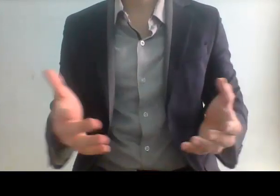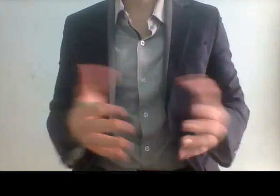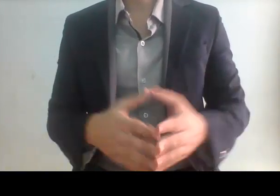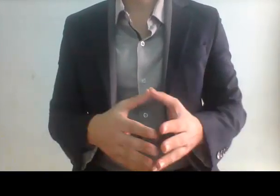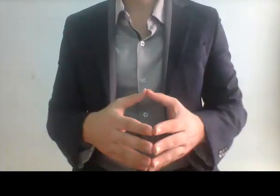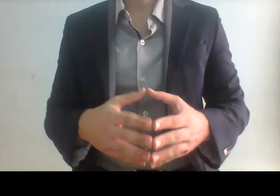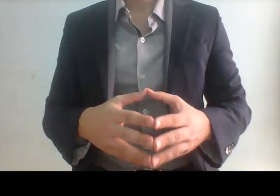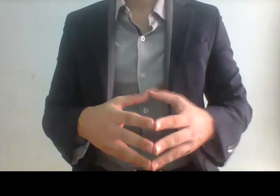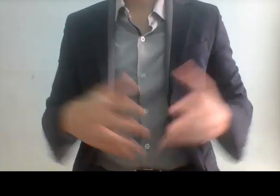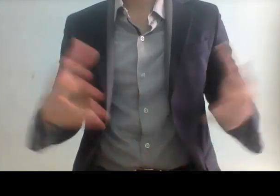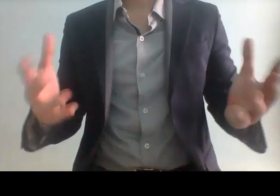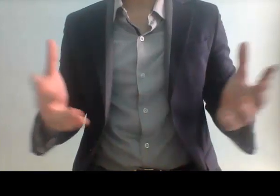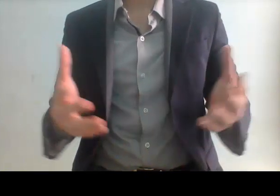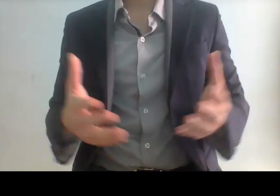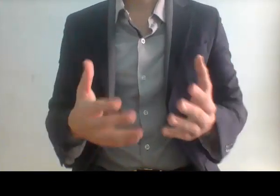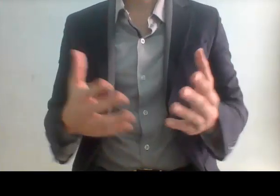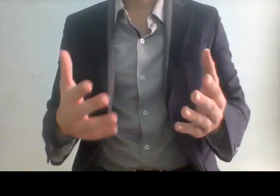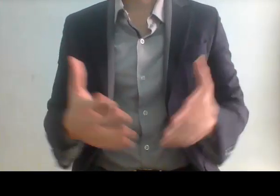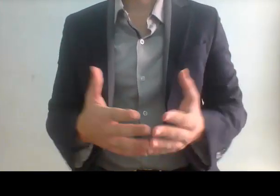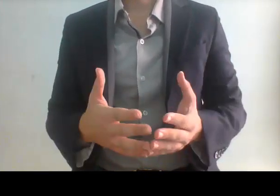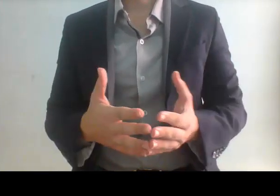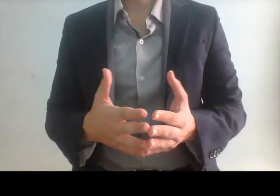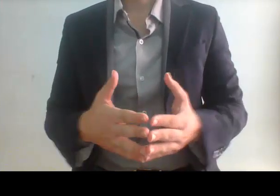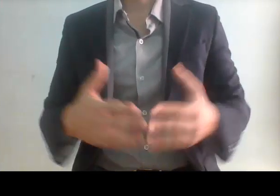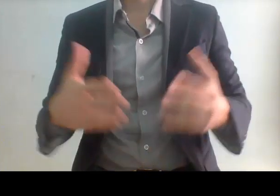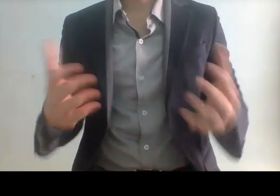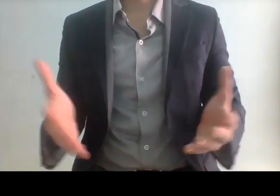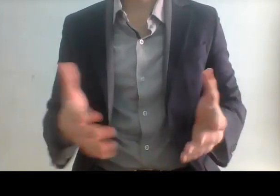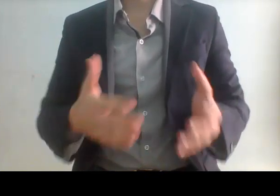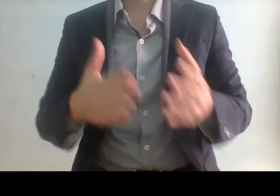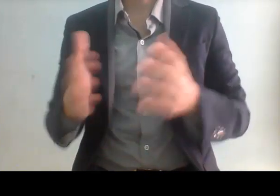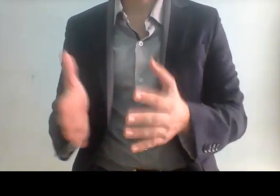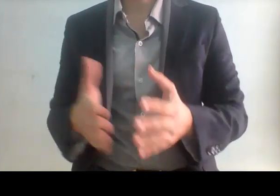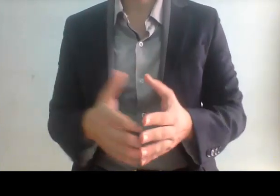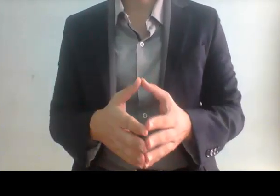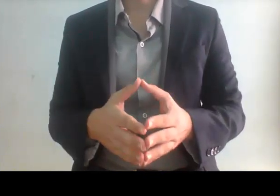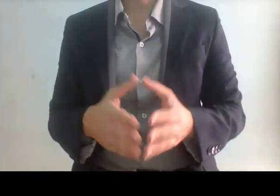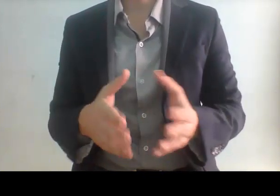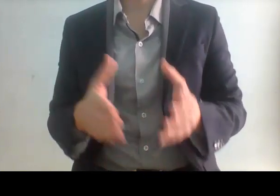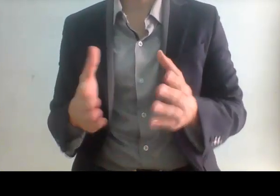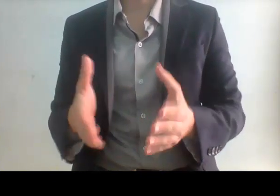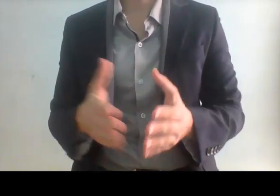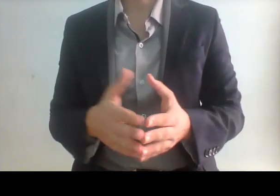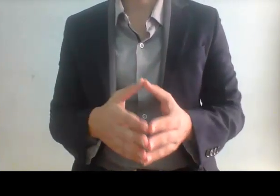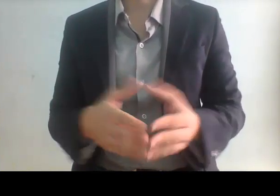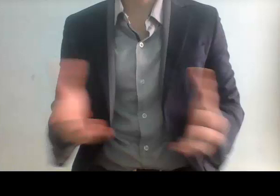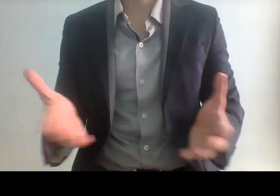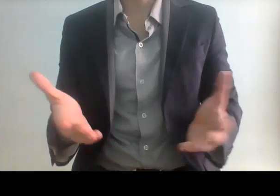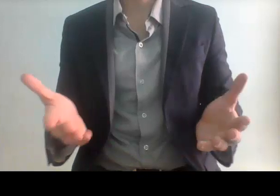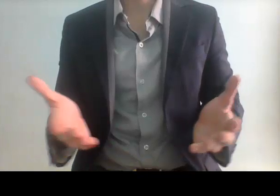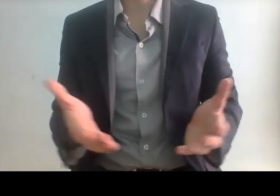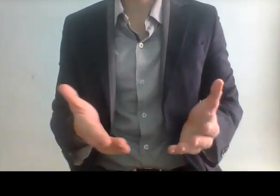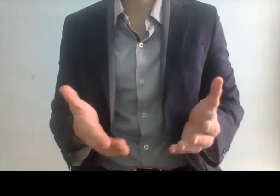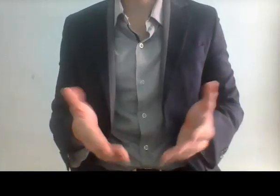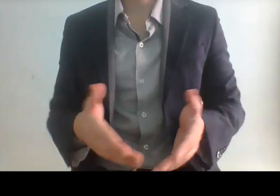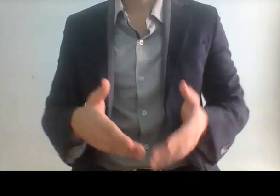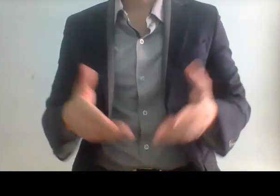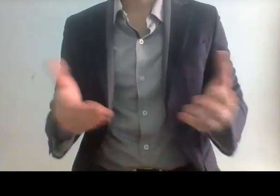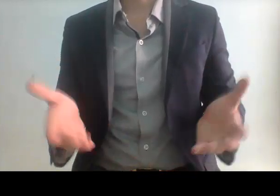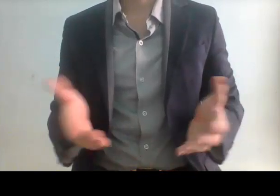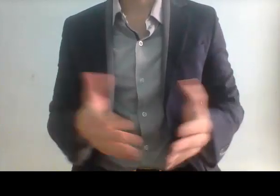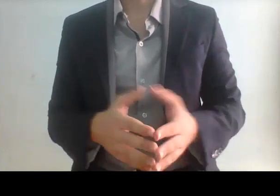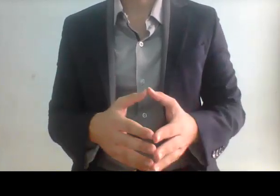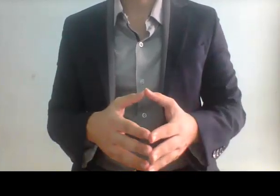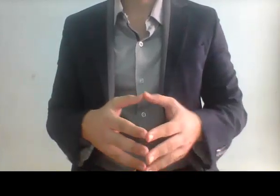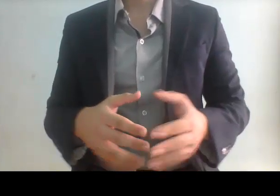más problemas para el país. Creo que tenemos que aprender a vivir con las medidas necesarias, claro, las medidas necesarias de seguridad, tenemos que aprender a vivir con este virus